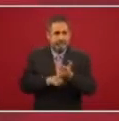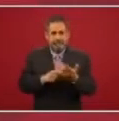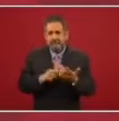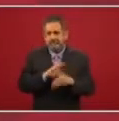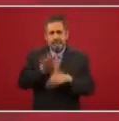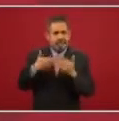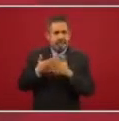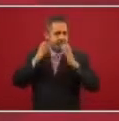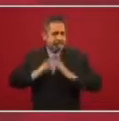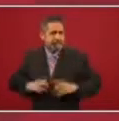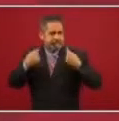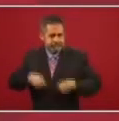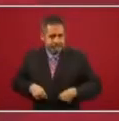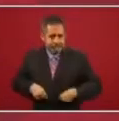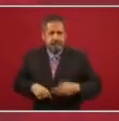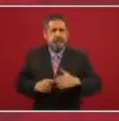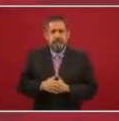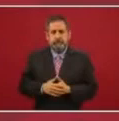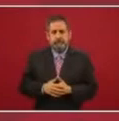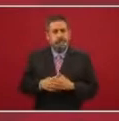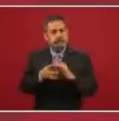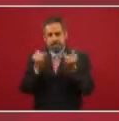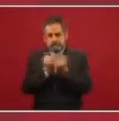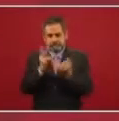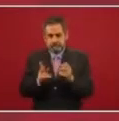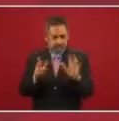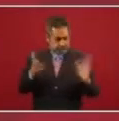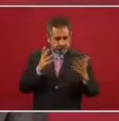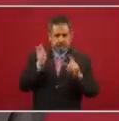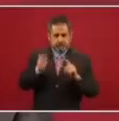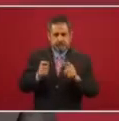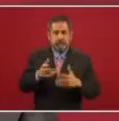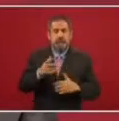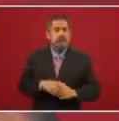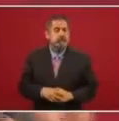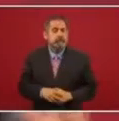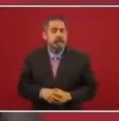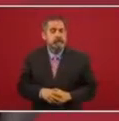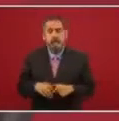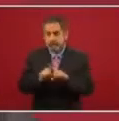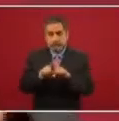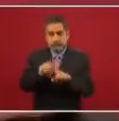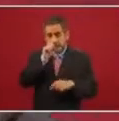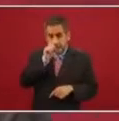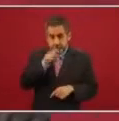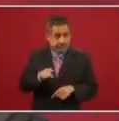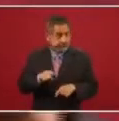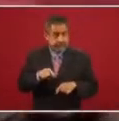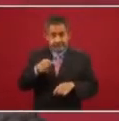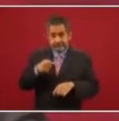todo el individuo me regreso a la vigilancia tecnológica pero para que vean la comparación en estos fenómenos de